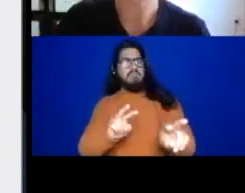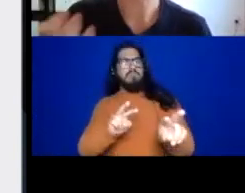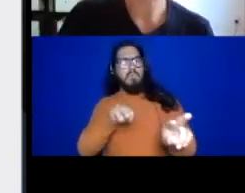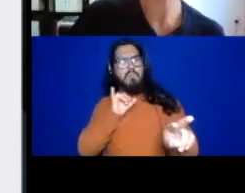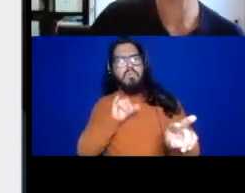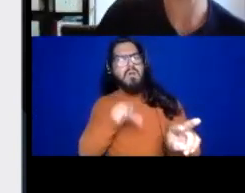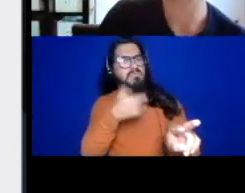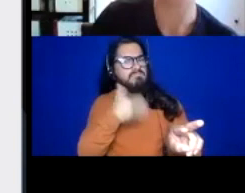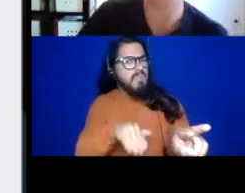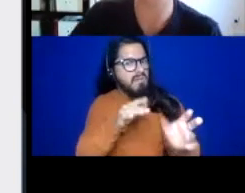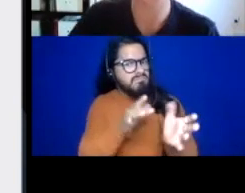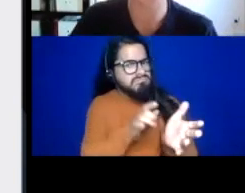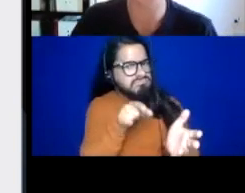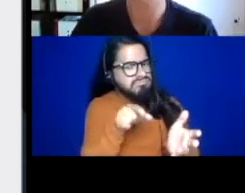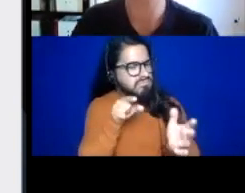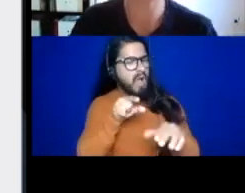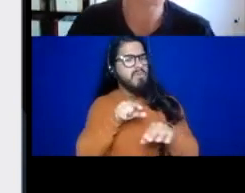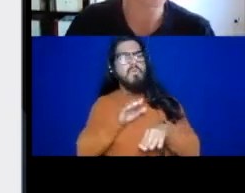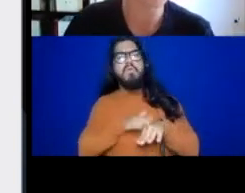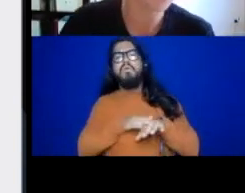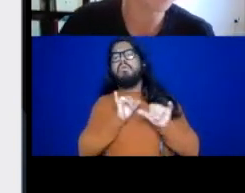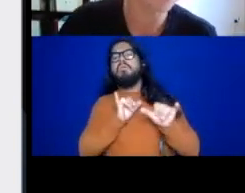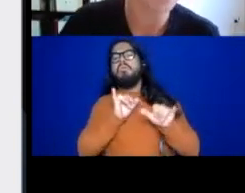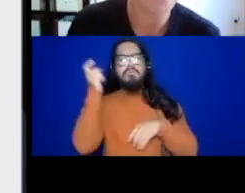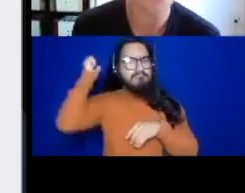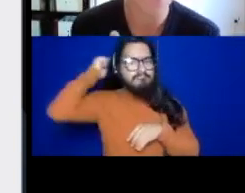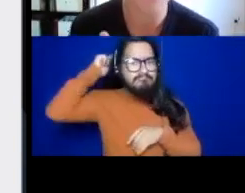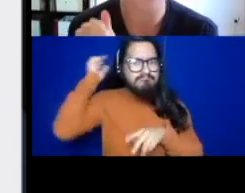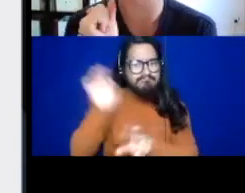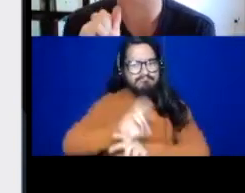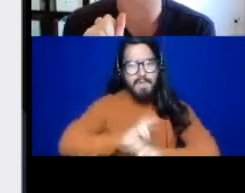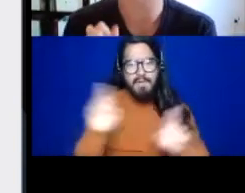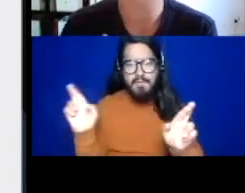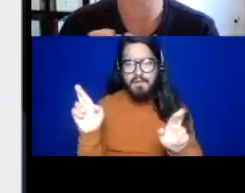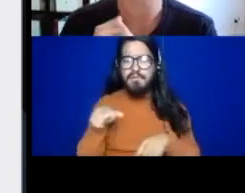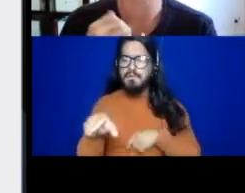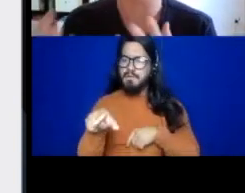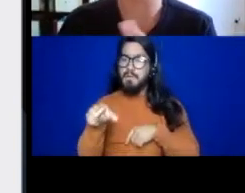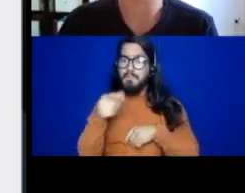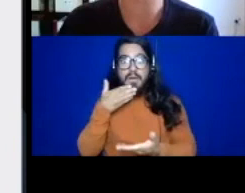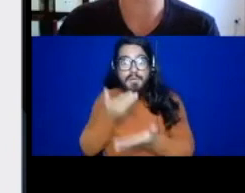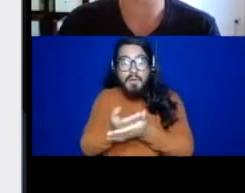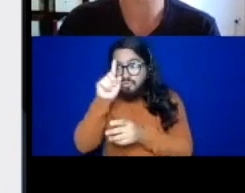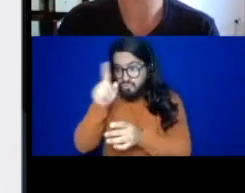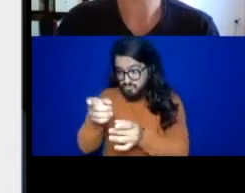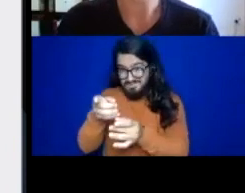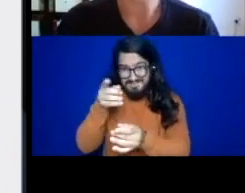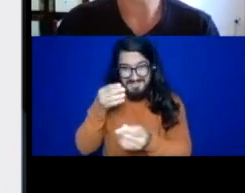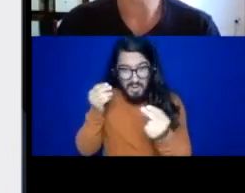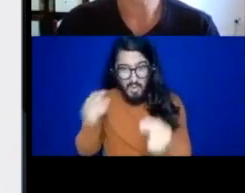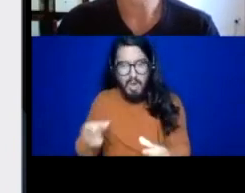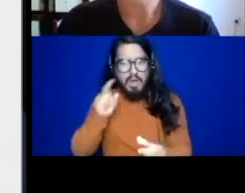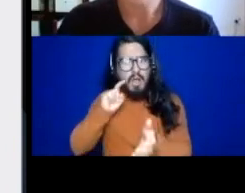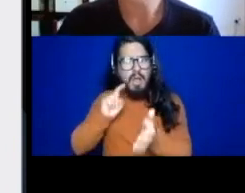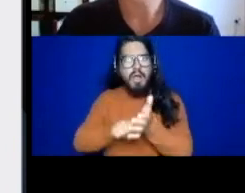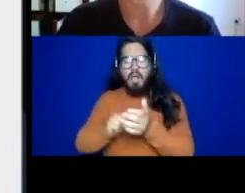tenemos que construir ese mismo músculo, lo que es fraudulento. Eso, primero que te diste cuenta que habías comprado algo y después fuiste a